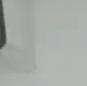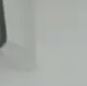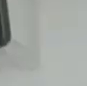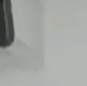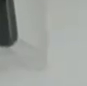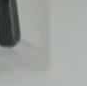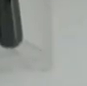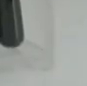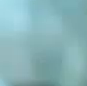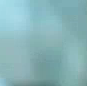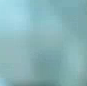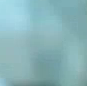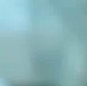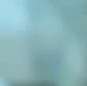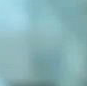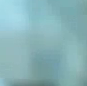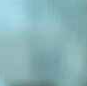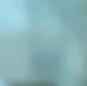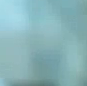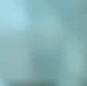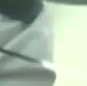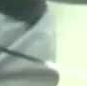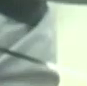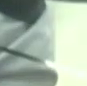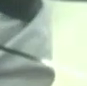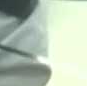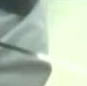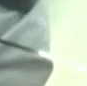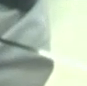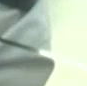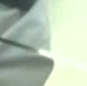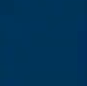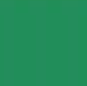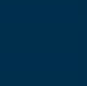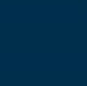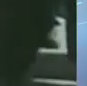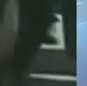la compra de pruebas de COVID-19 en el municipio capitalino.